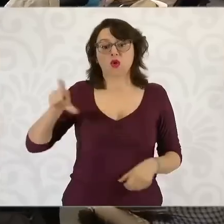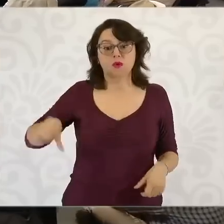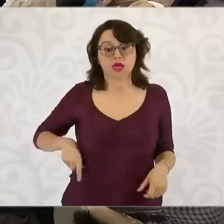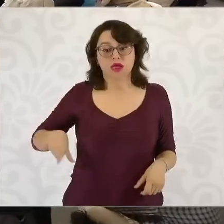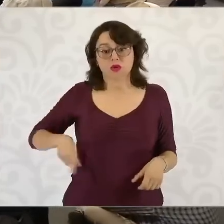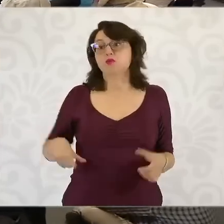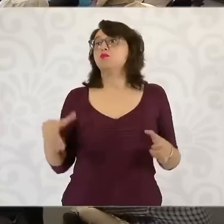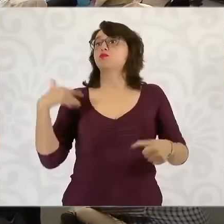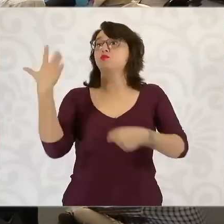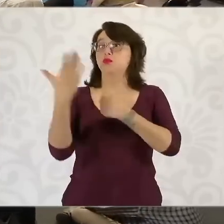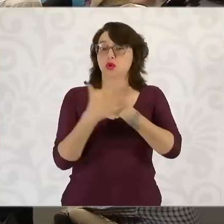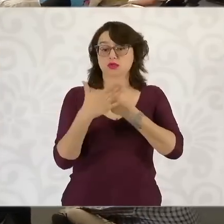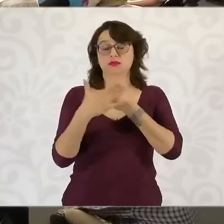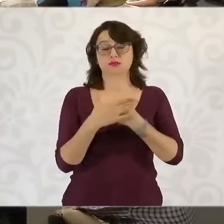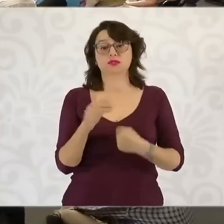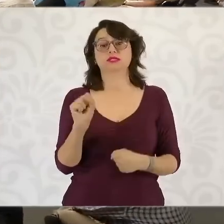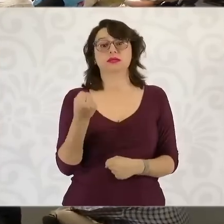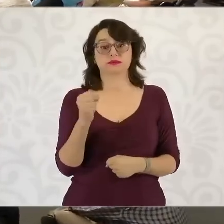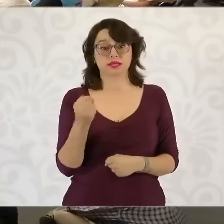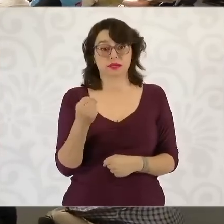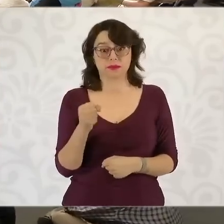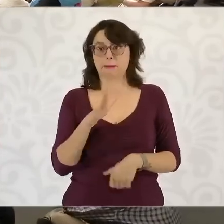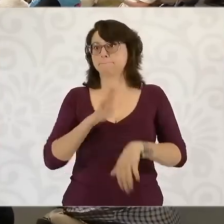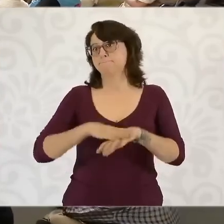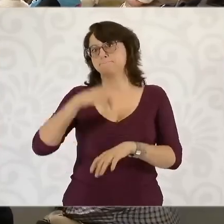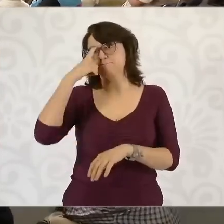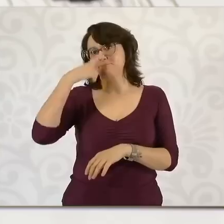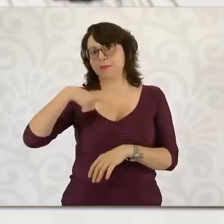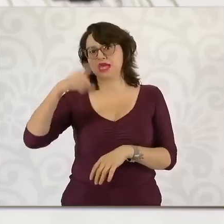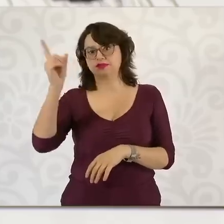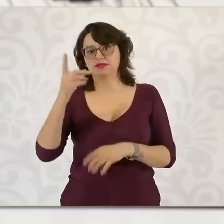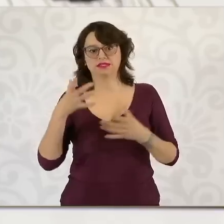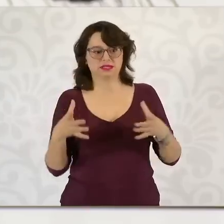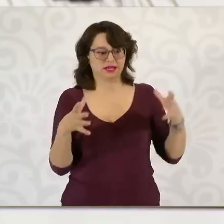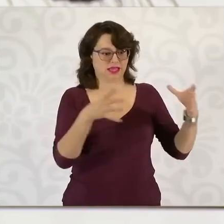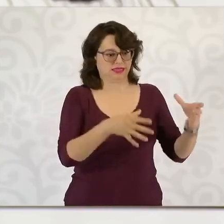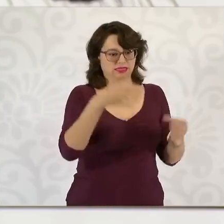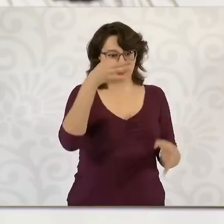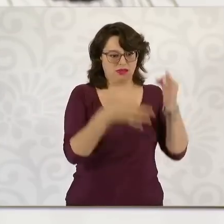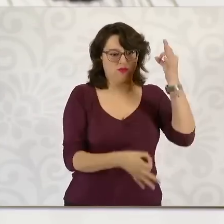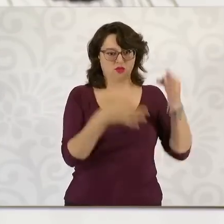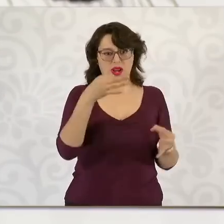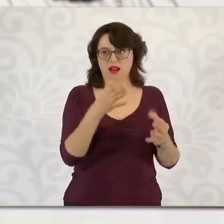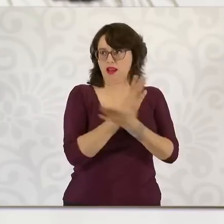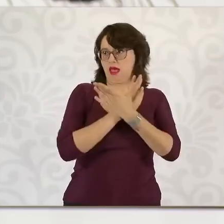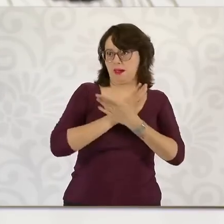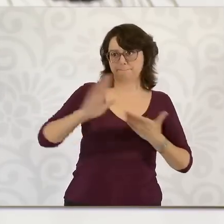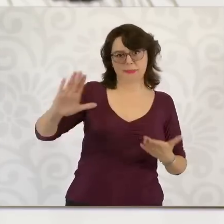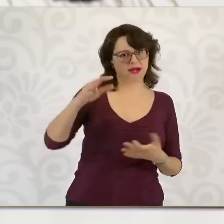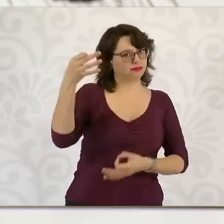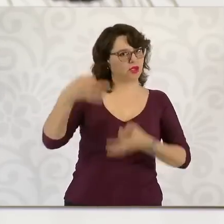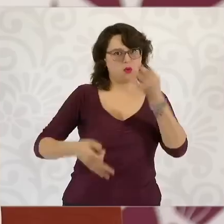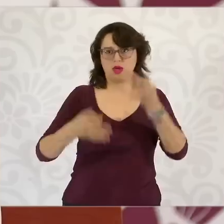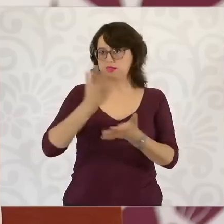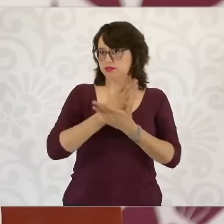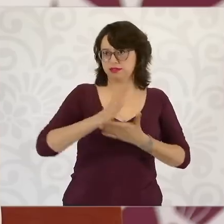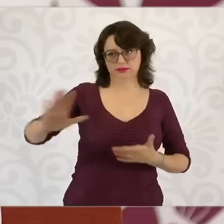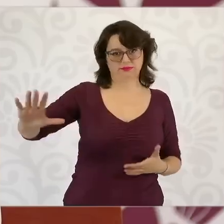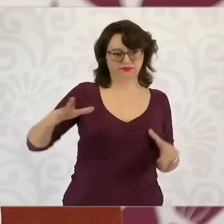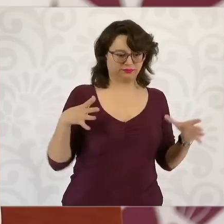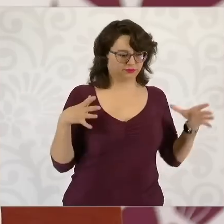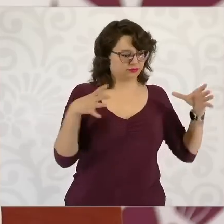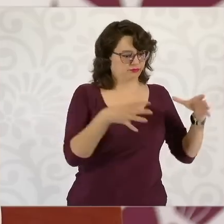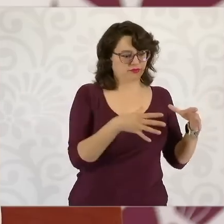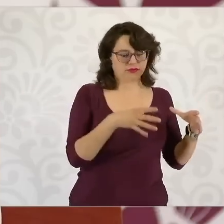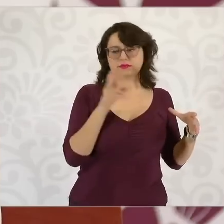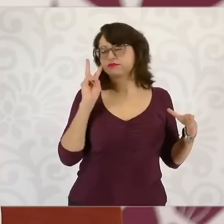partir de la reforma al Poder Judicial pues va a ser más fácil porque va a haber una institución que va a poder determinar, incluso frente a un